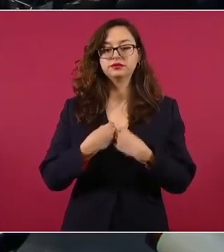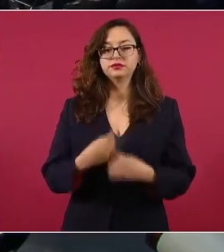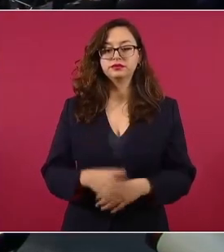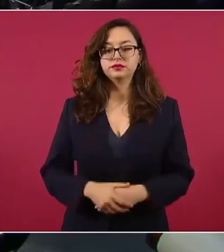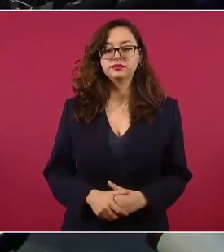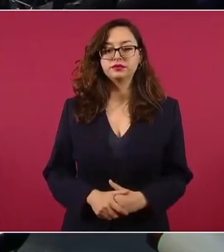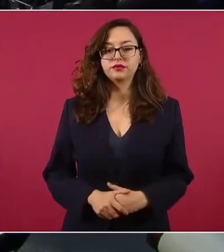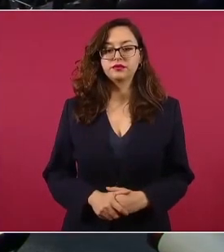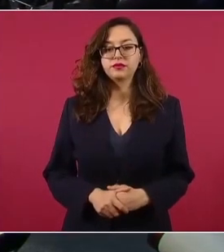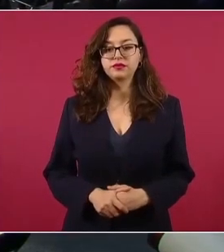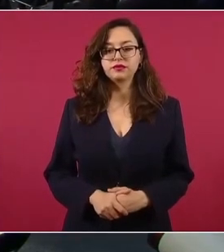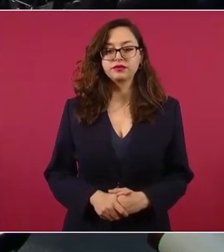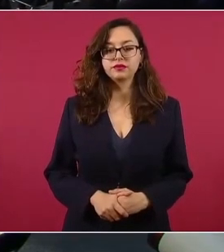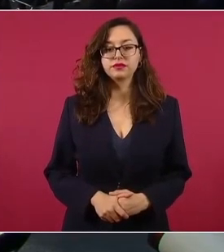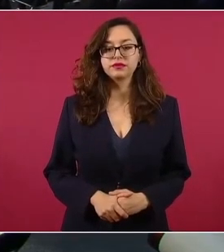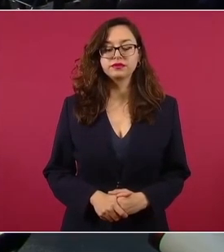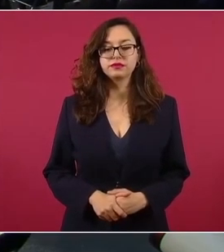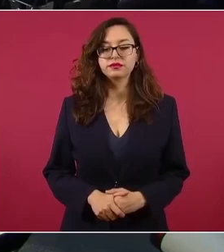que es un Papa